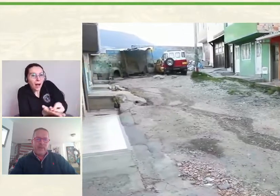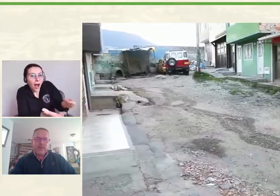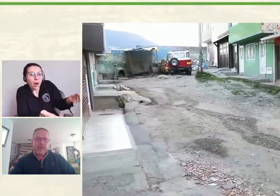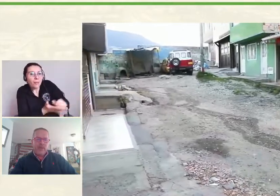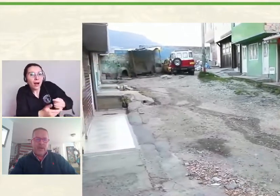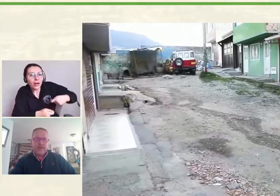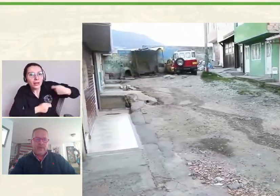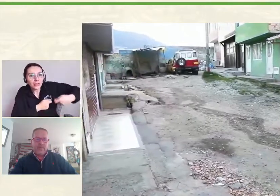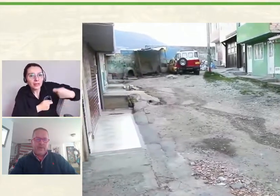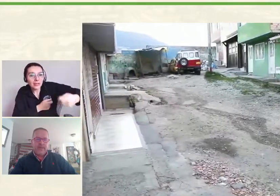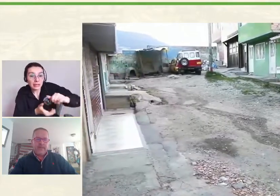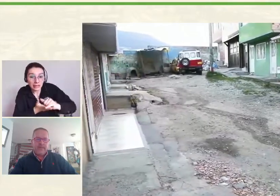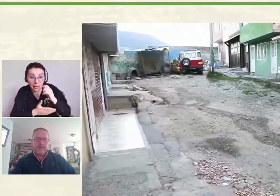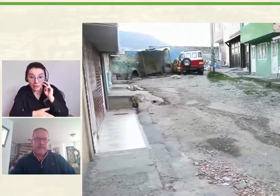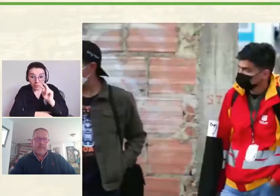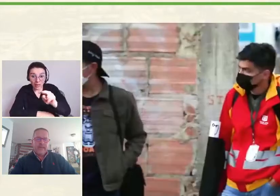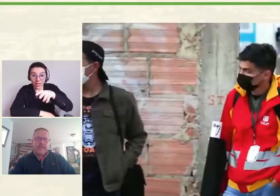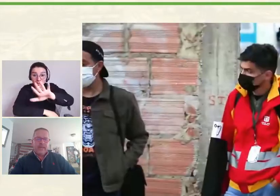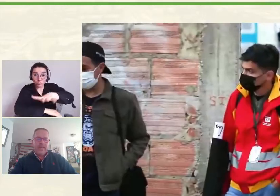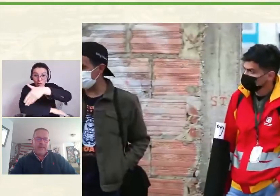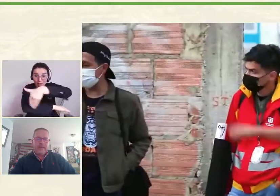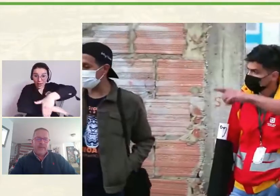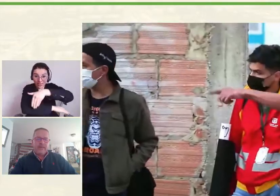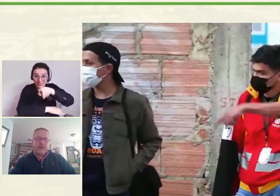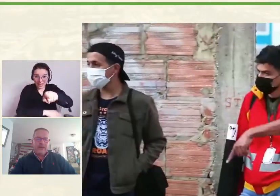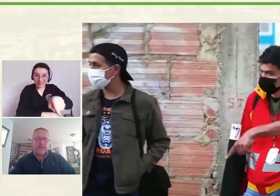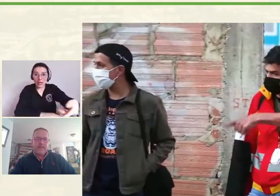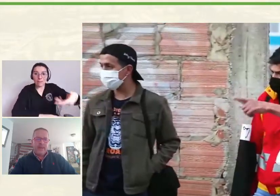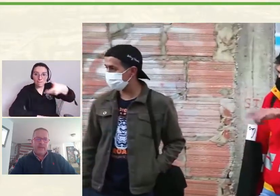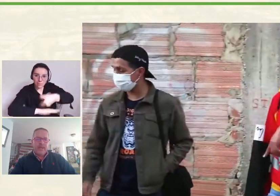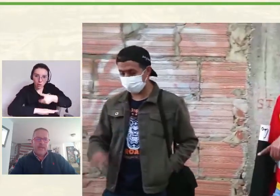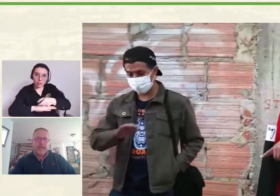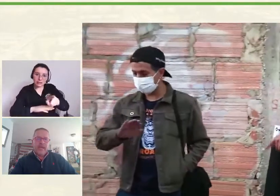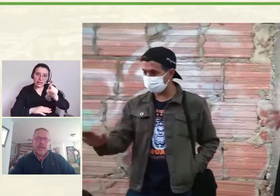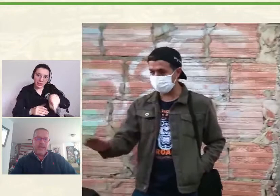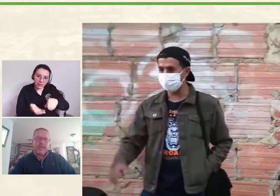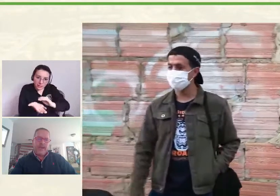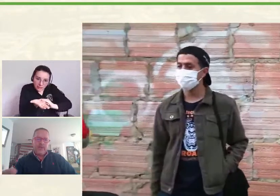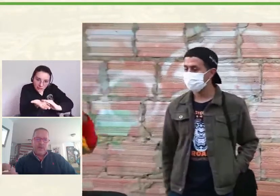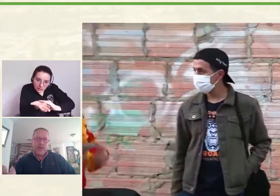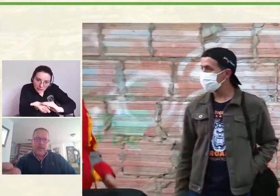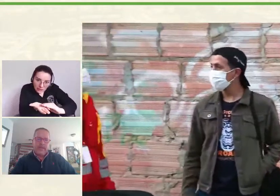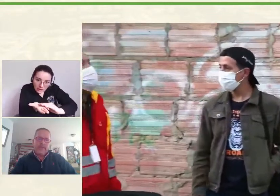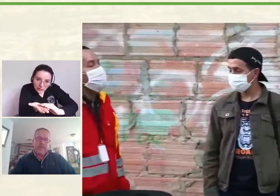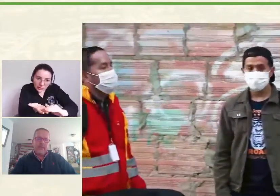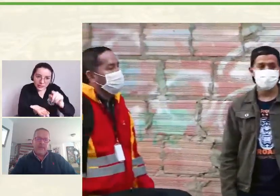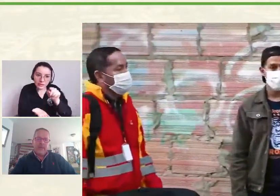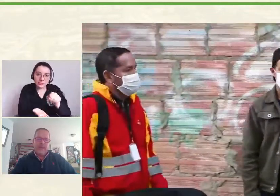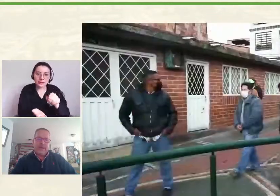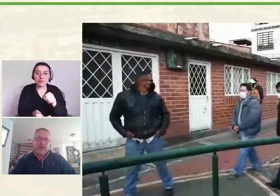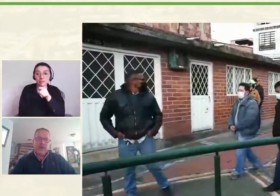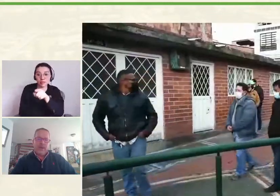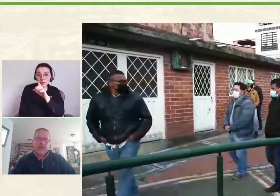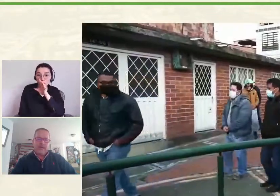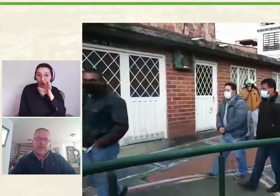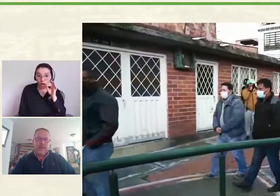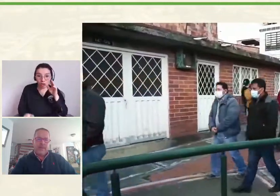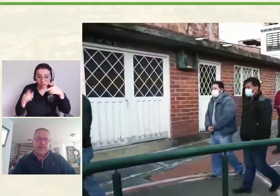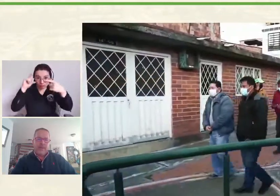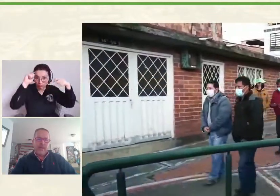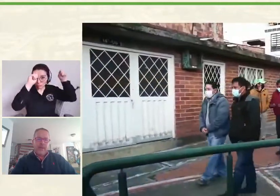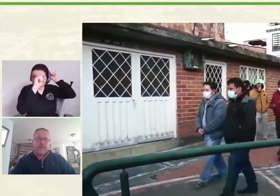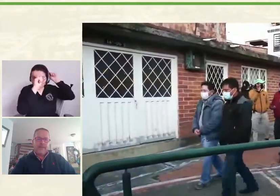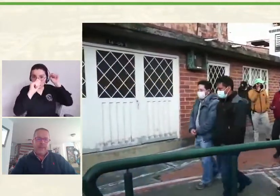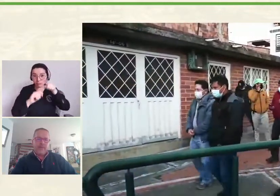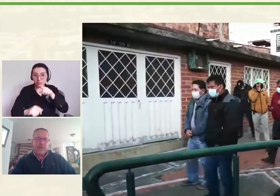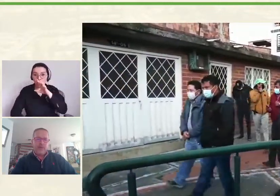están proponiendo ellos con sus andenes. Finalmente son 3 tramos ahí. Ahí estábamos con el líder, es el señor que tiene la gorra al revés, se llama